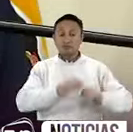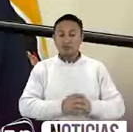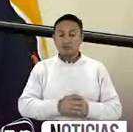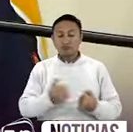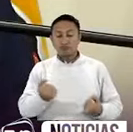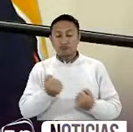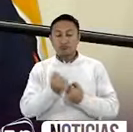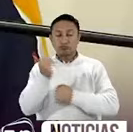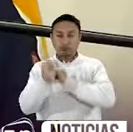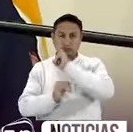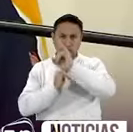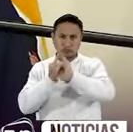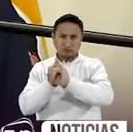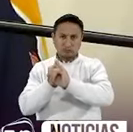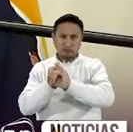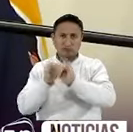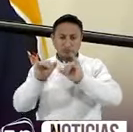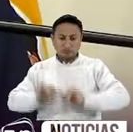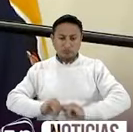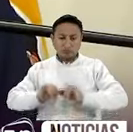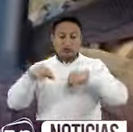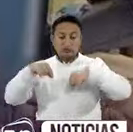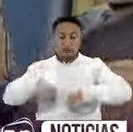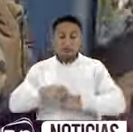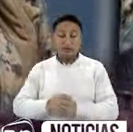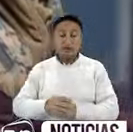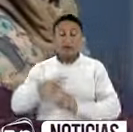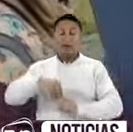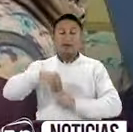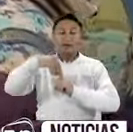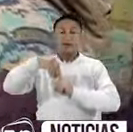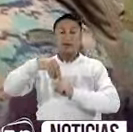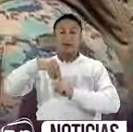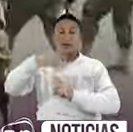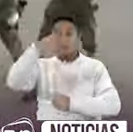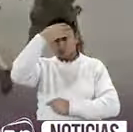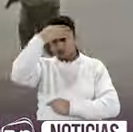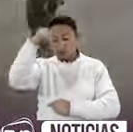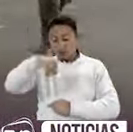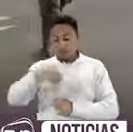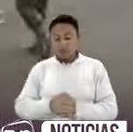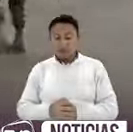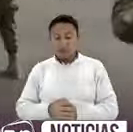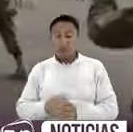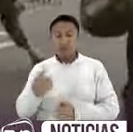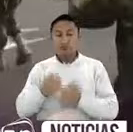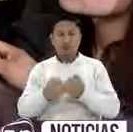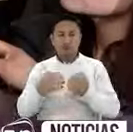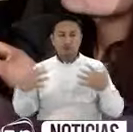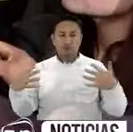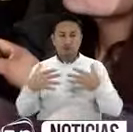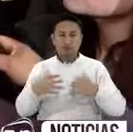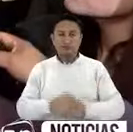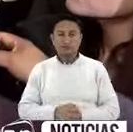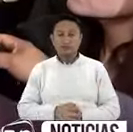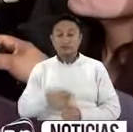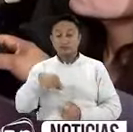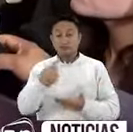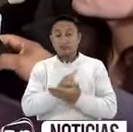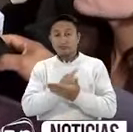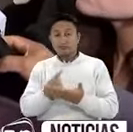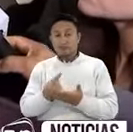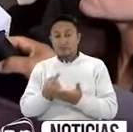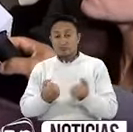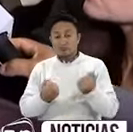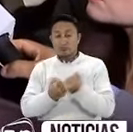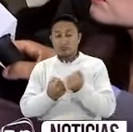cooperación internacional sigue siendo una de las prioridades de Noboa para enfrentar el conflicto armado. Es en estas semanas, hay una